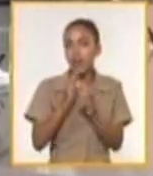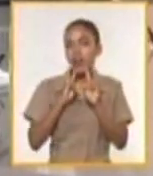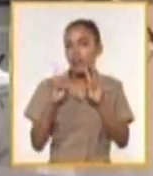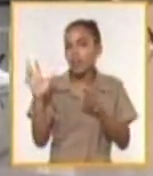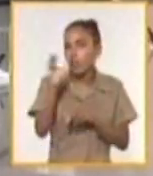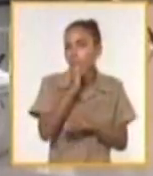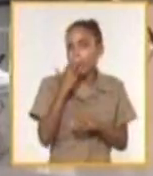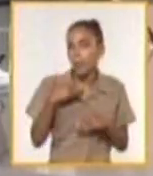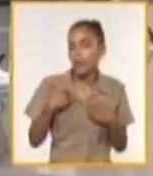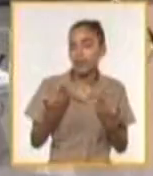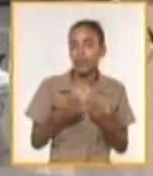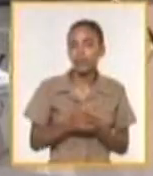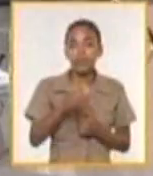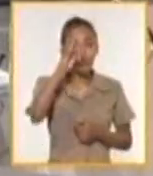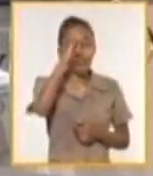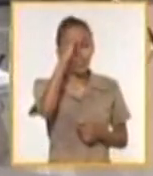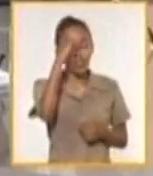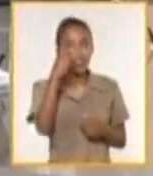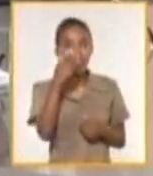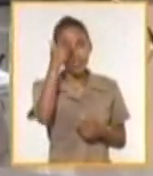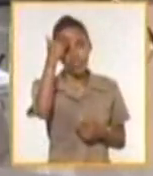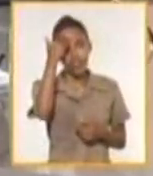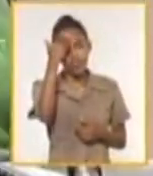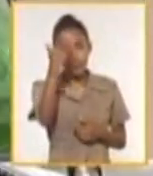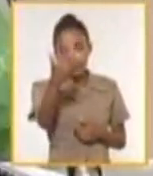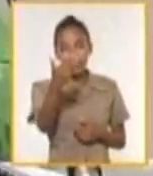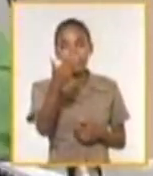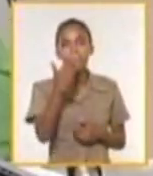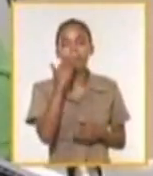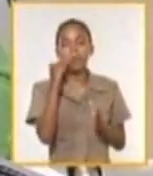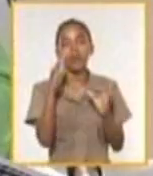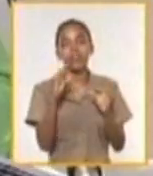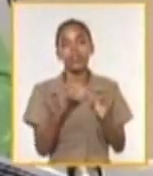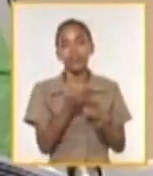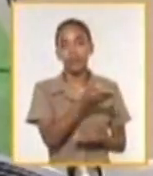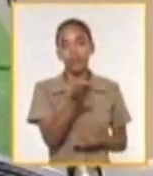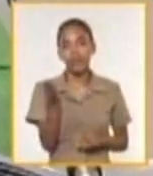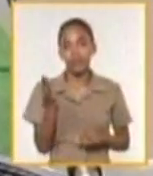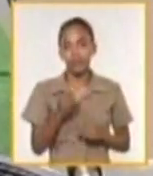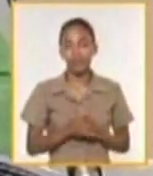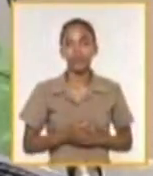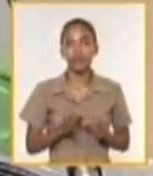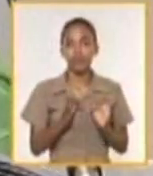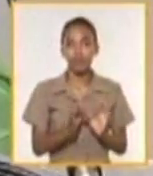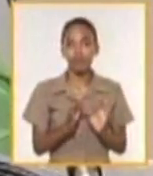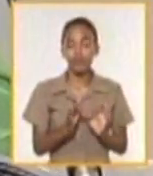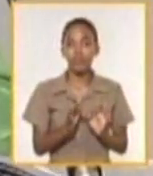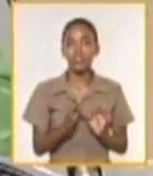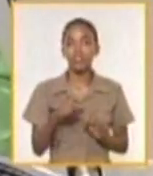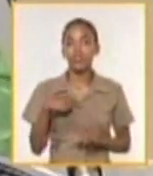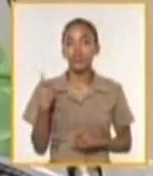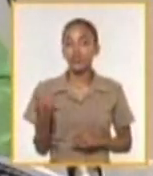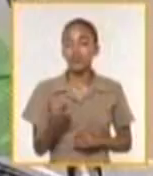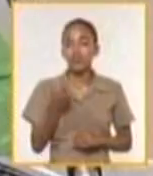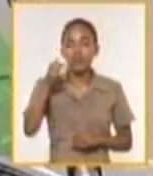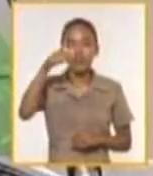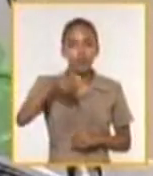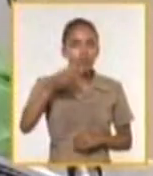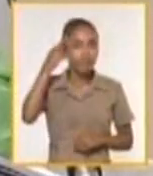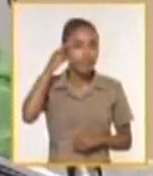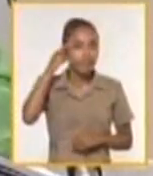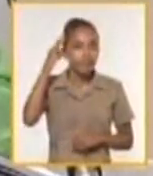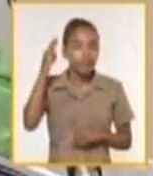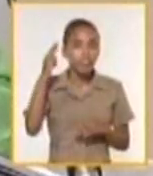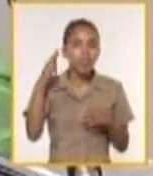Sí, muchas gracias, Randy. Bueno, muy buenas noches. Bueno, ciertamente estamos hoy recordando a